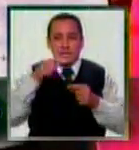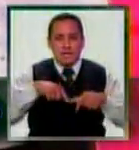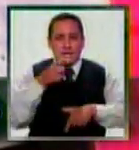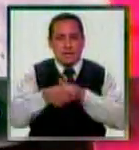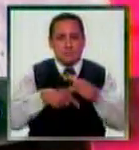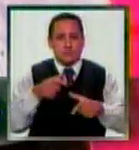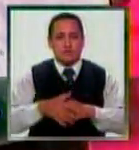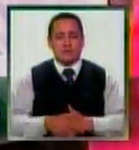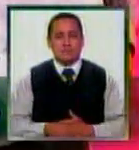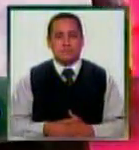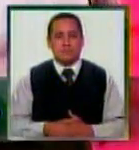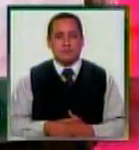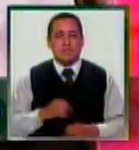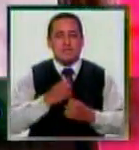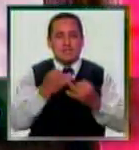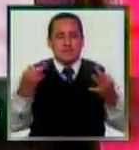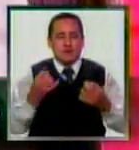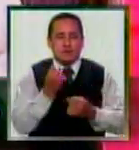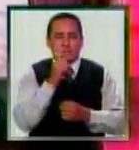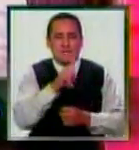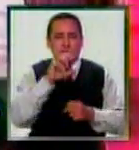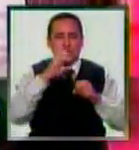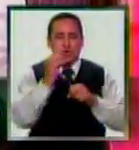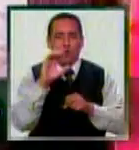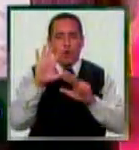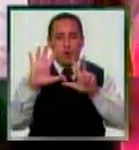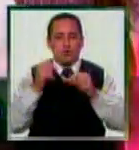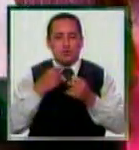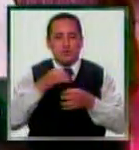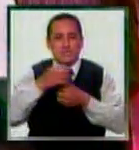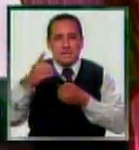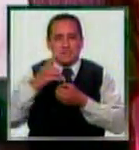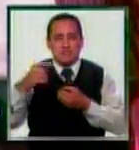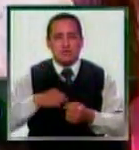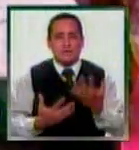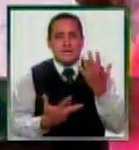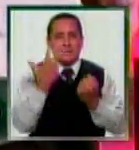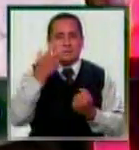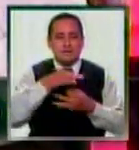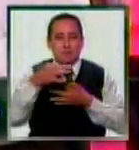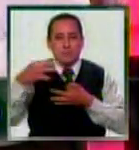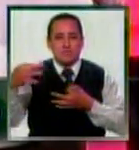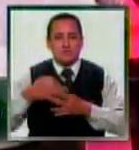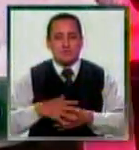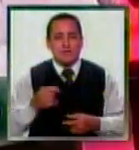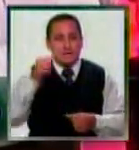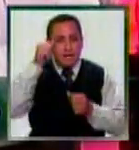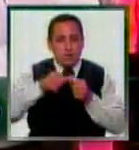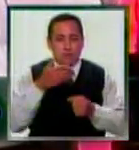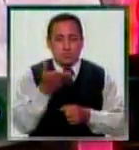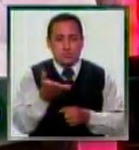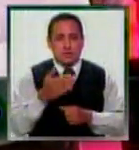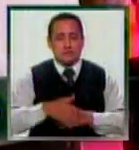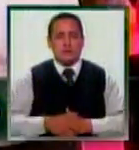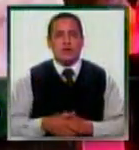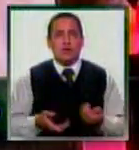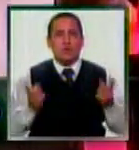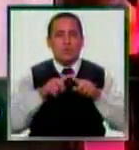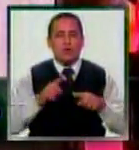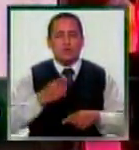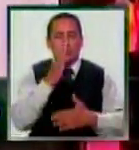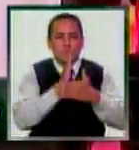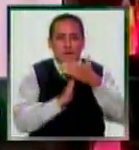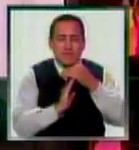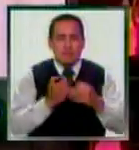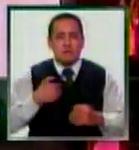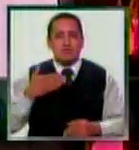gente de los 108 distritos, de las 13 provincias. Recuerde usted, cuando humildemente